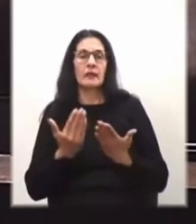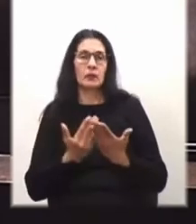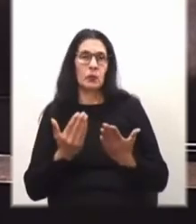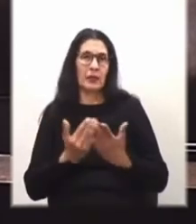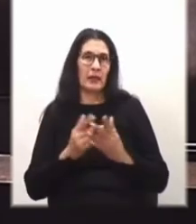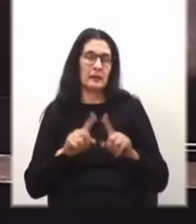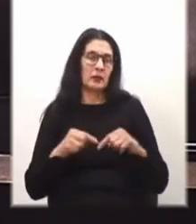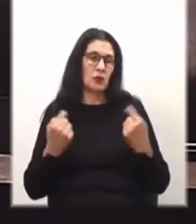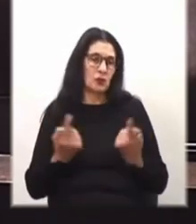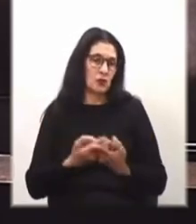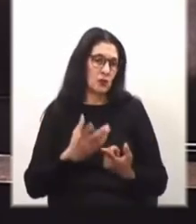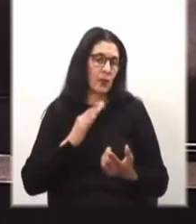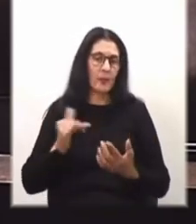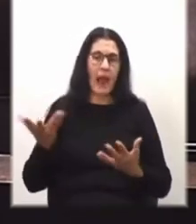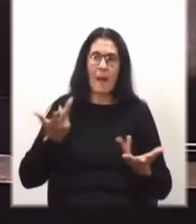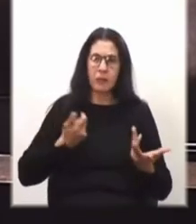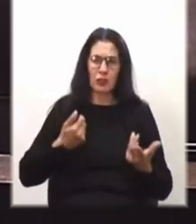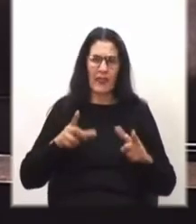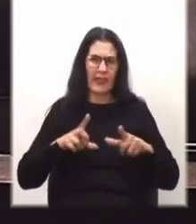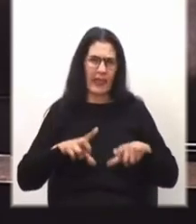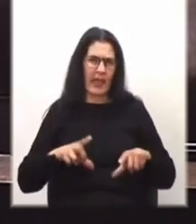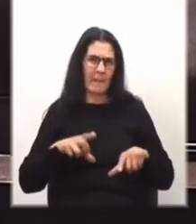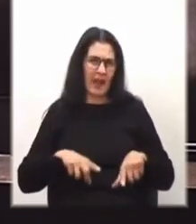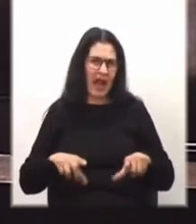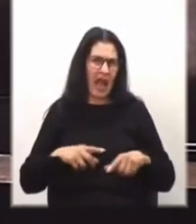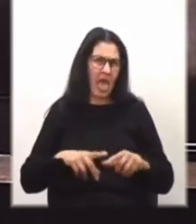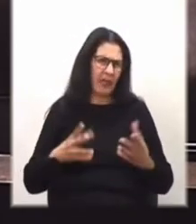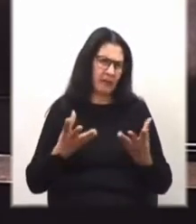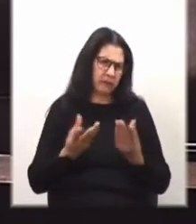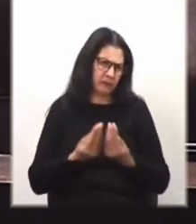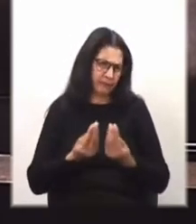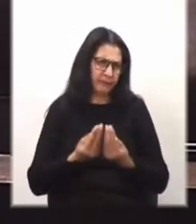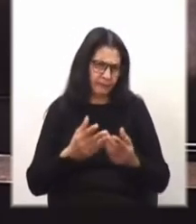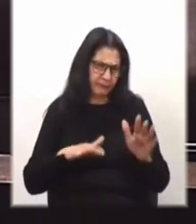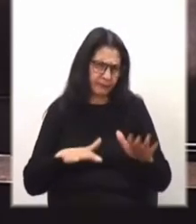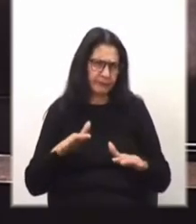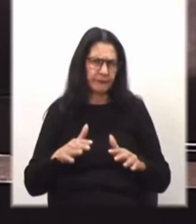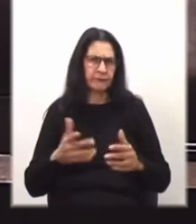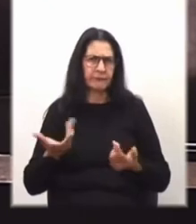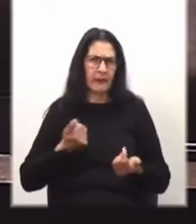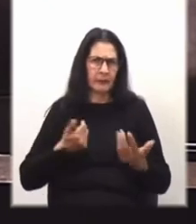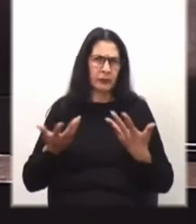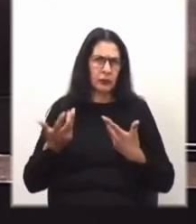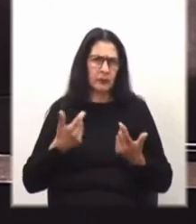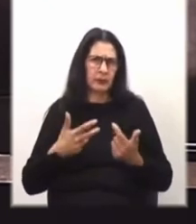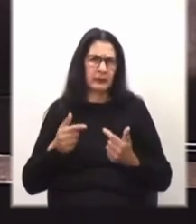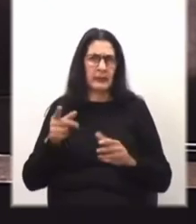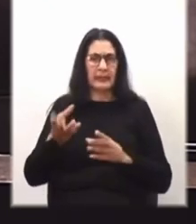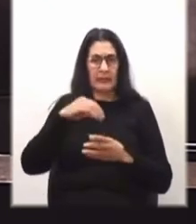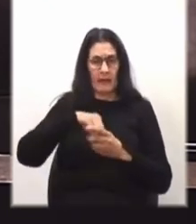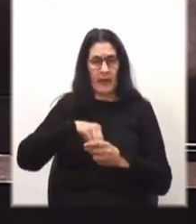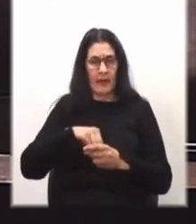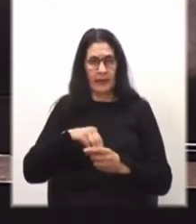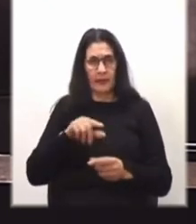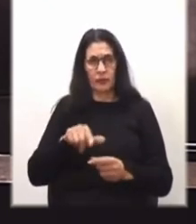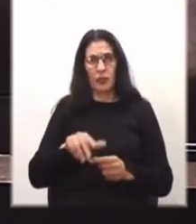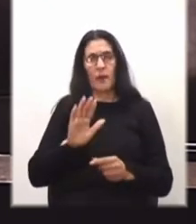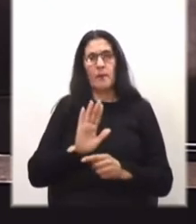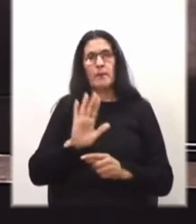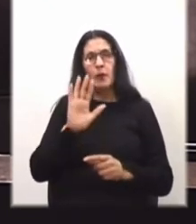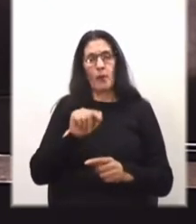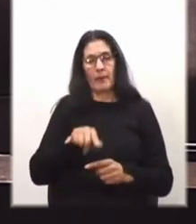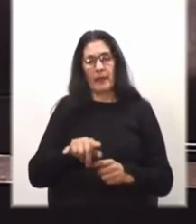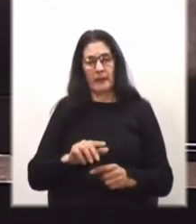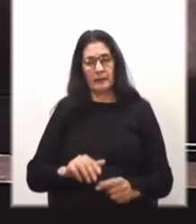tuvimos el apoyo de embajadas varias, algunas de ellas que habían estado metidas en la propia